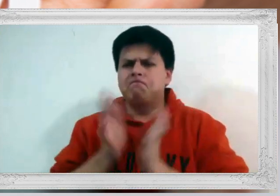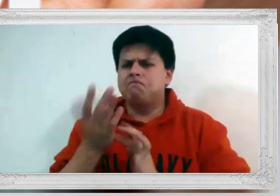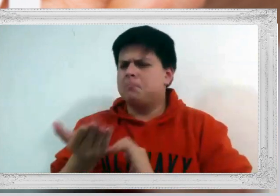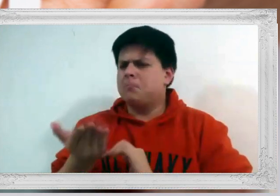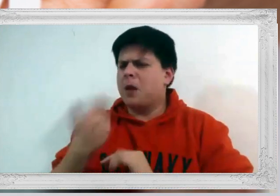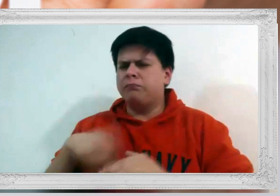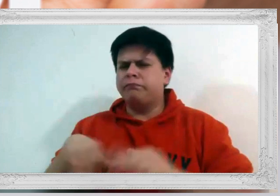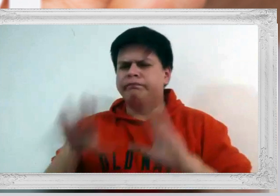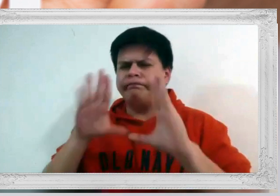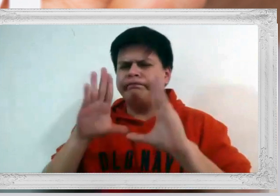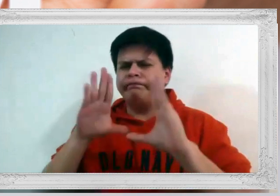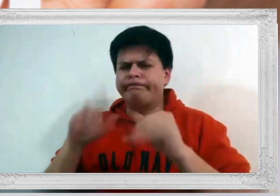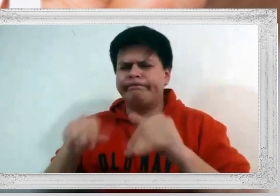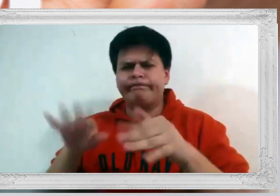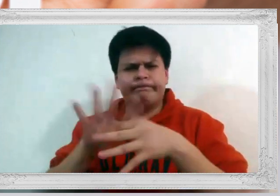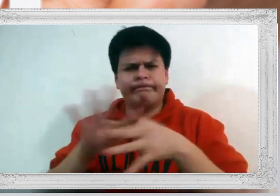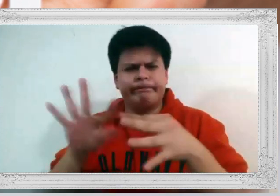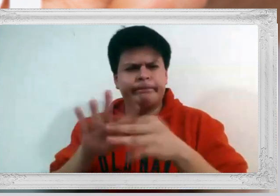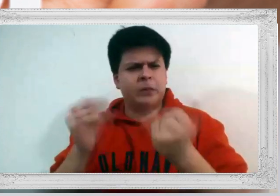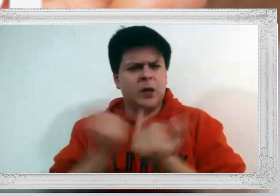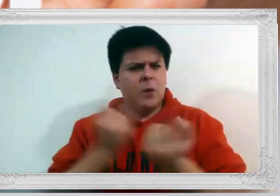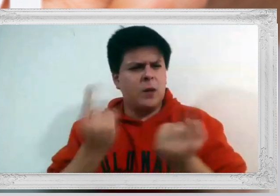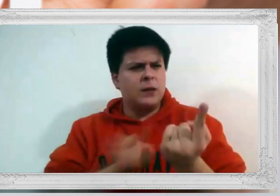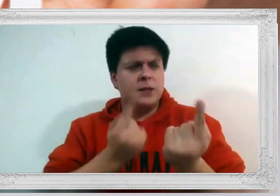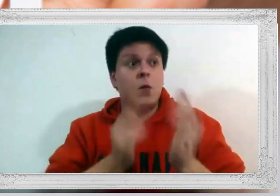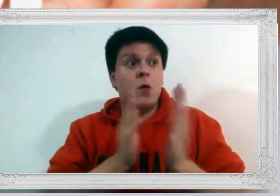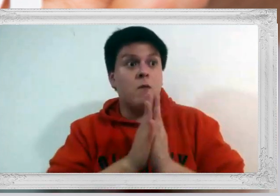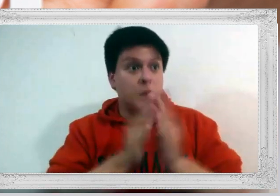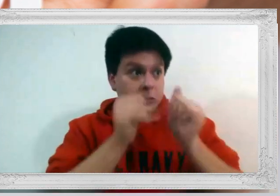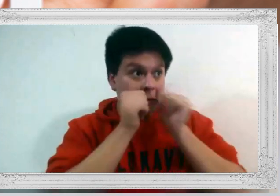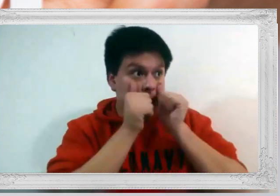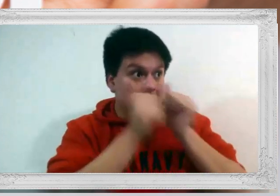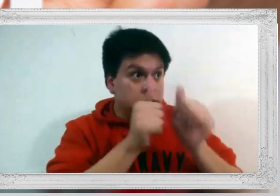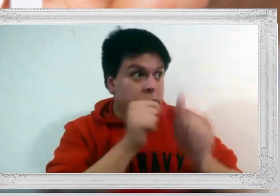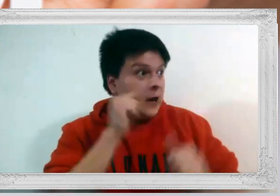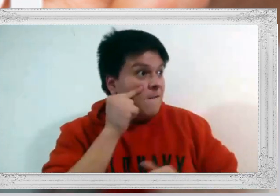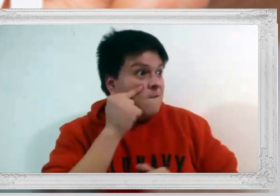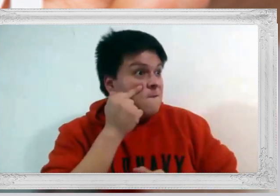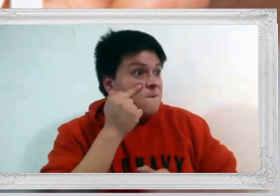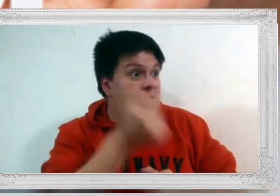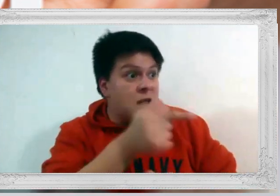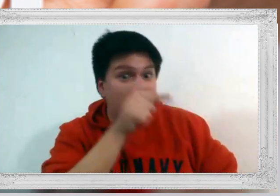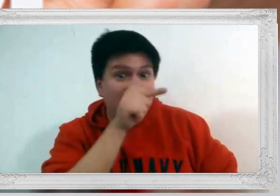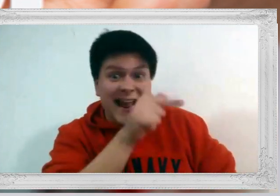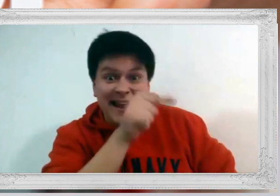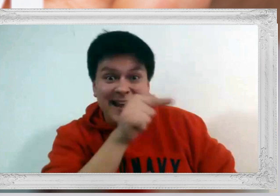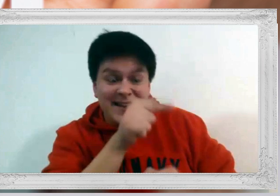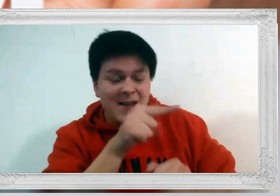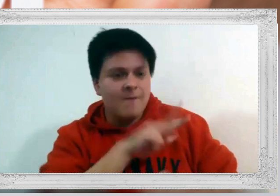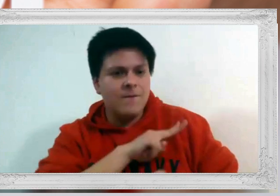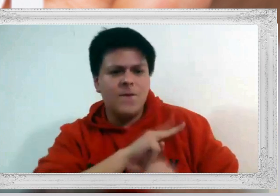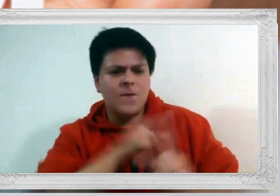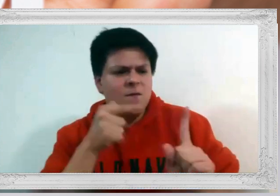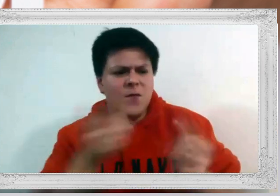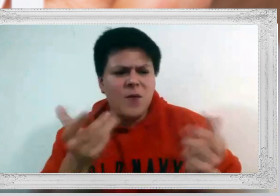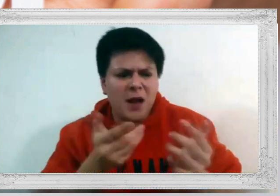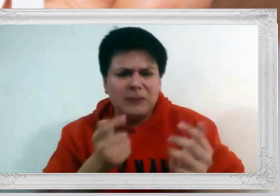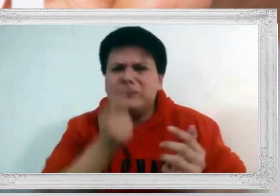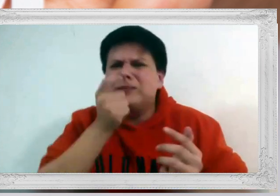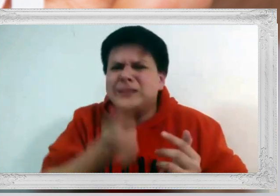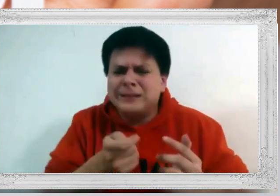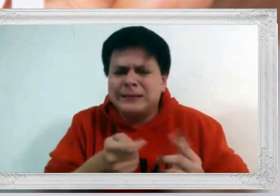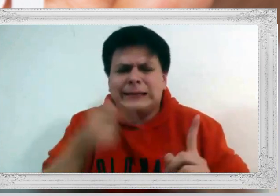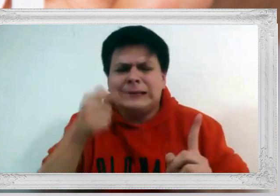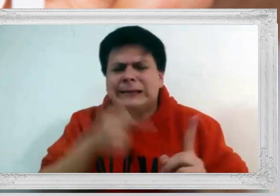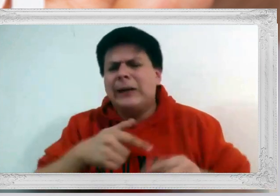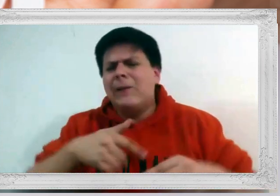los discípulos: «Presten atención, miren bien lo que hace esa viuda, pues su gesto contiene una